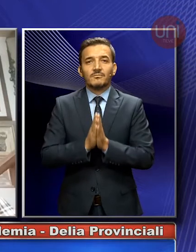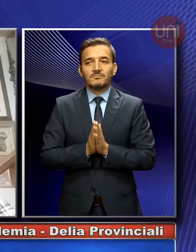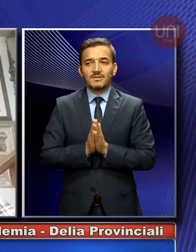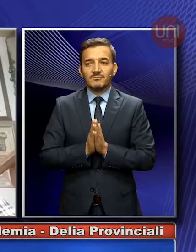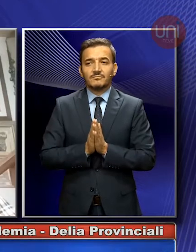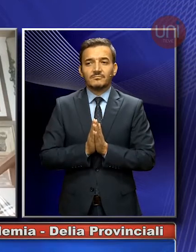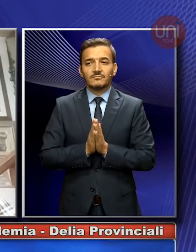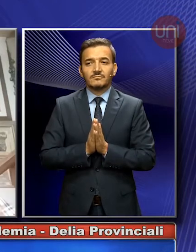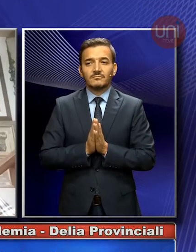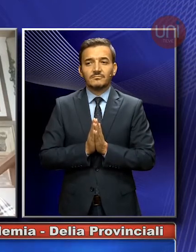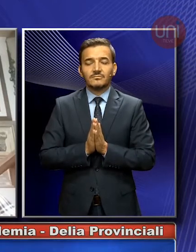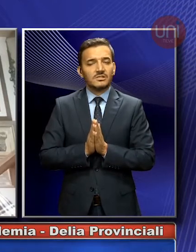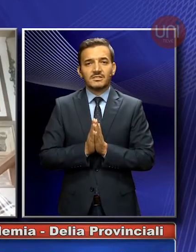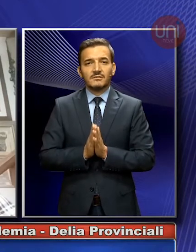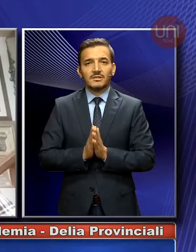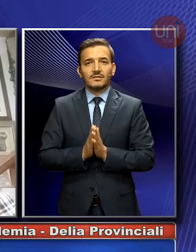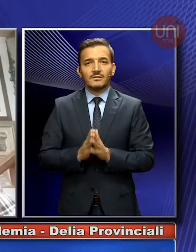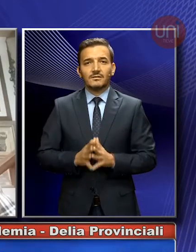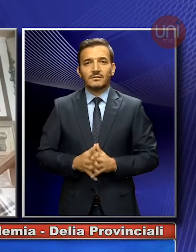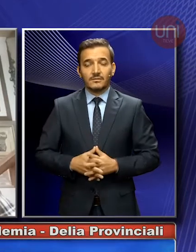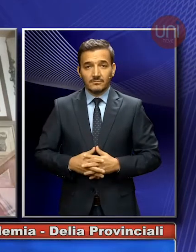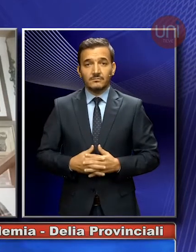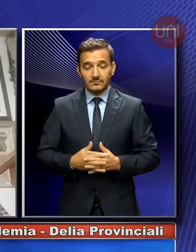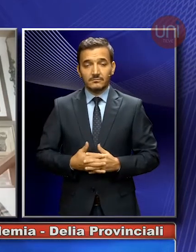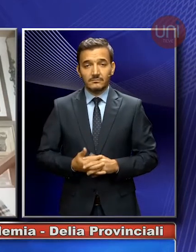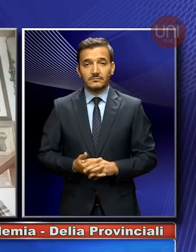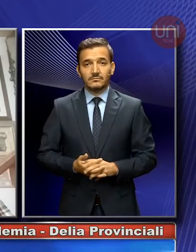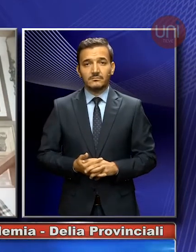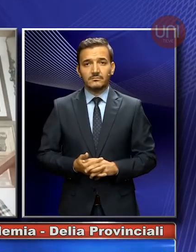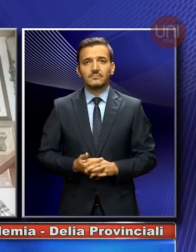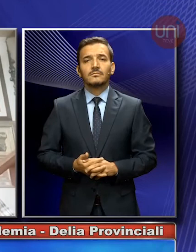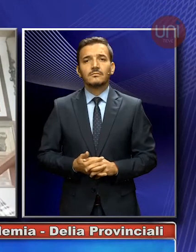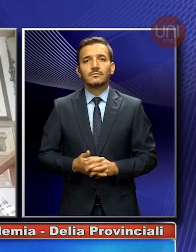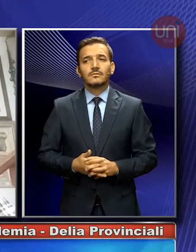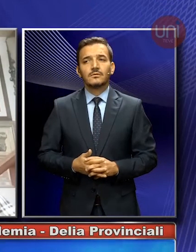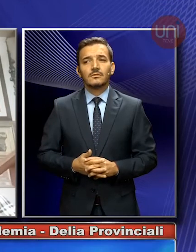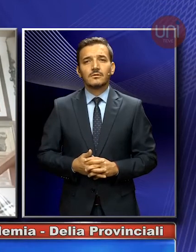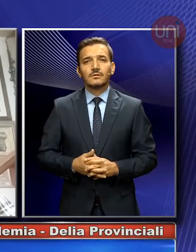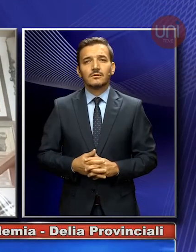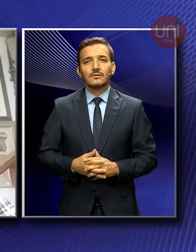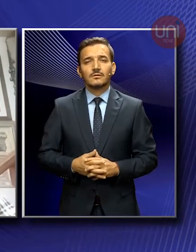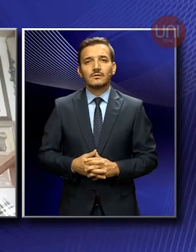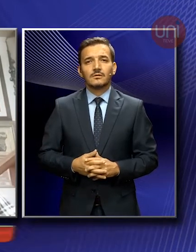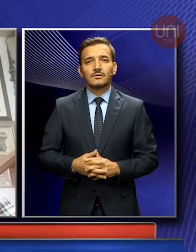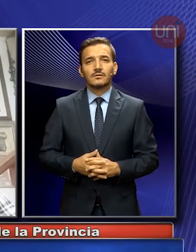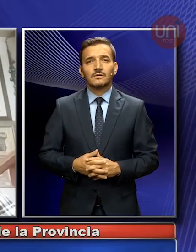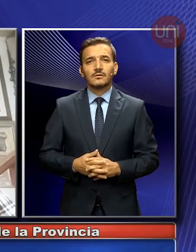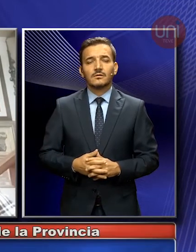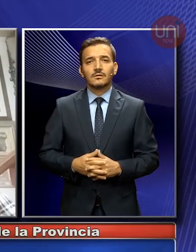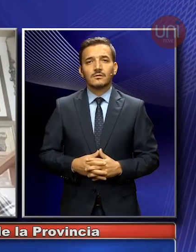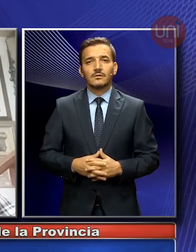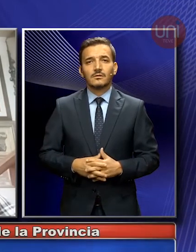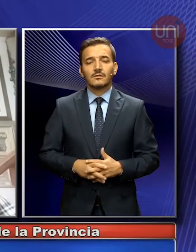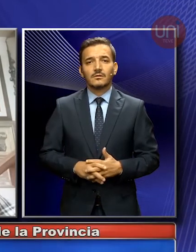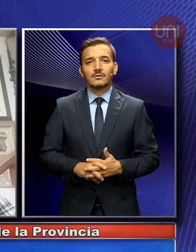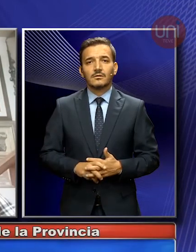Bueno, Tenemos un caso, en el día de ayer hemos tenido un caso en una localidad